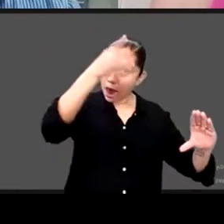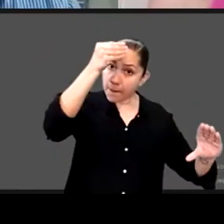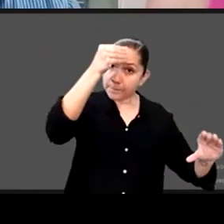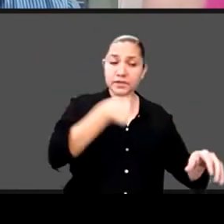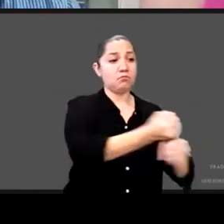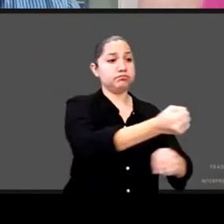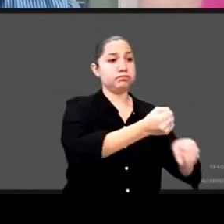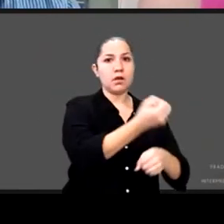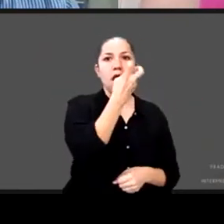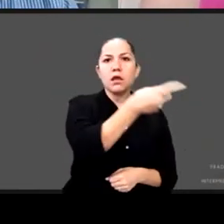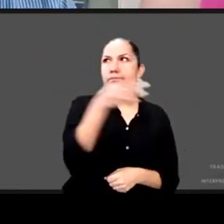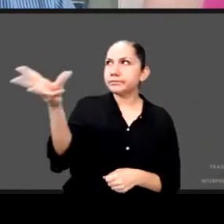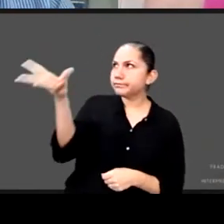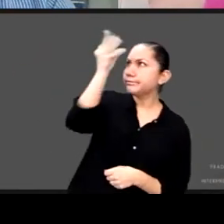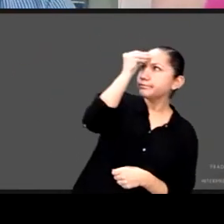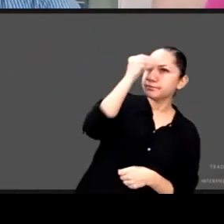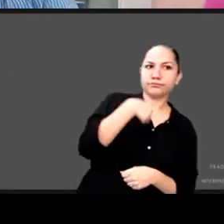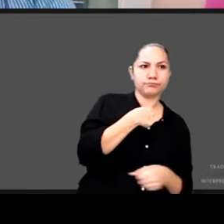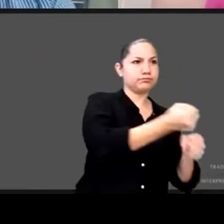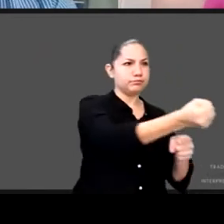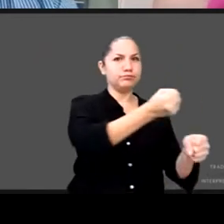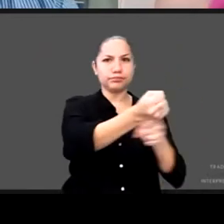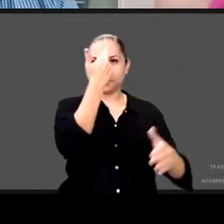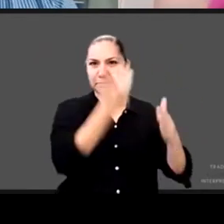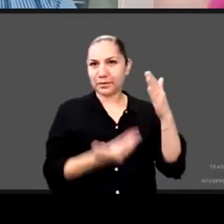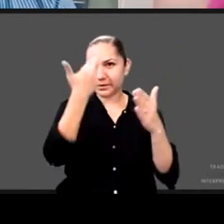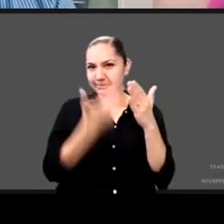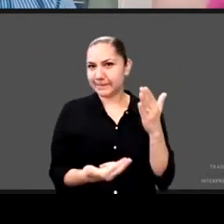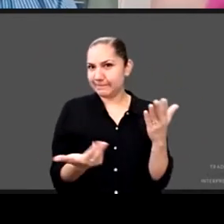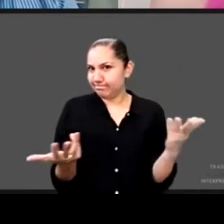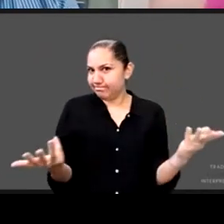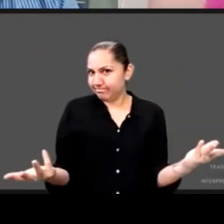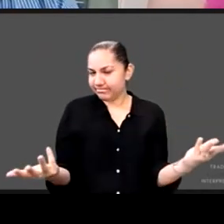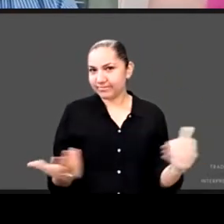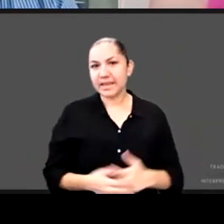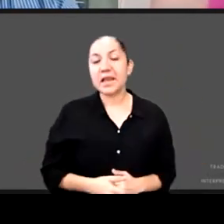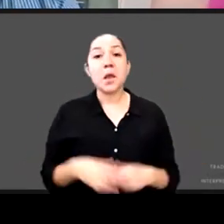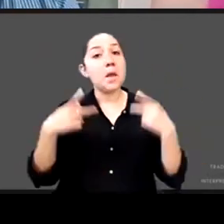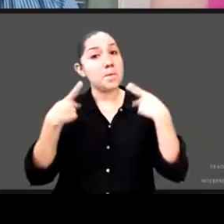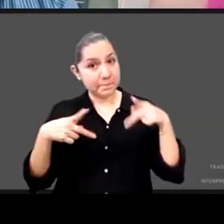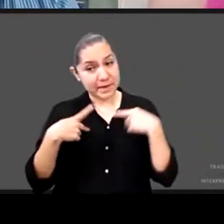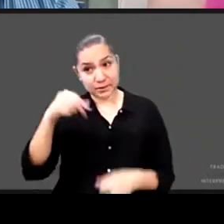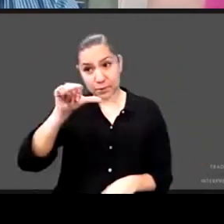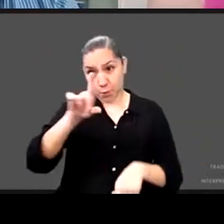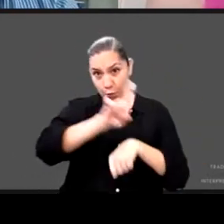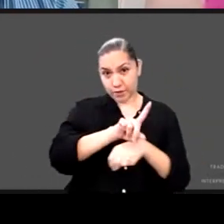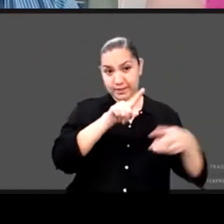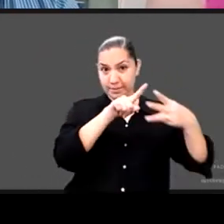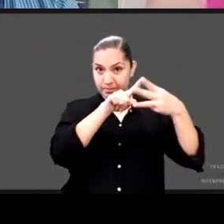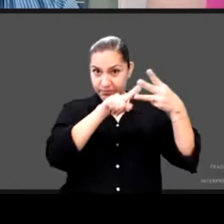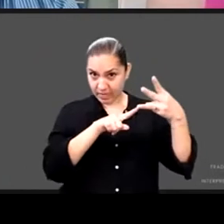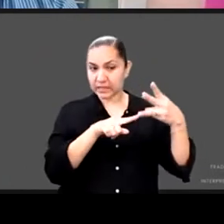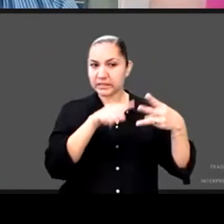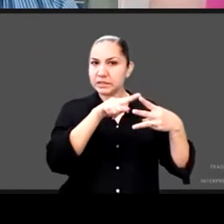Los panelistas que tenemos el día de hoy son panelistas de primera, son panelistas de lujo. Yo